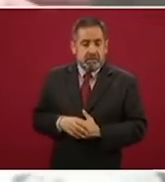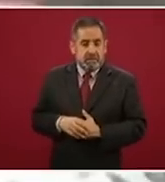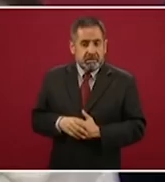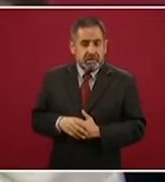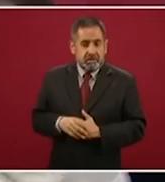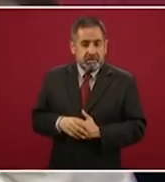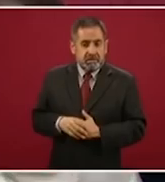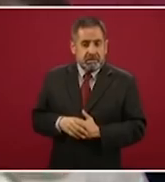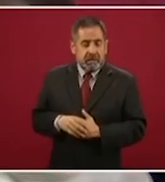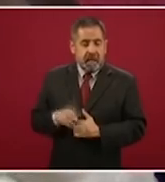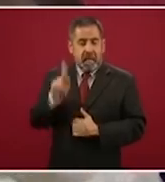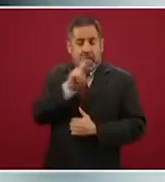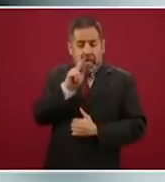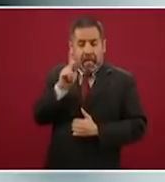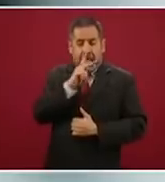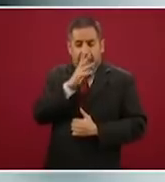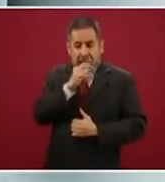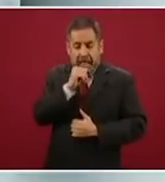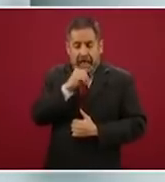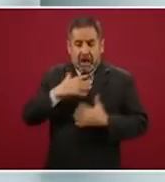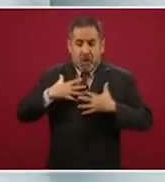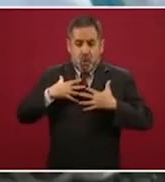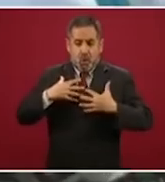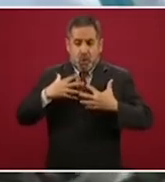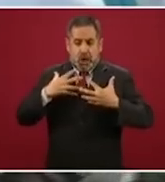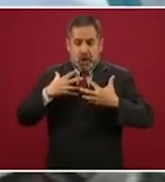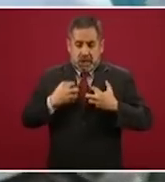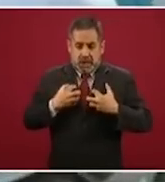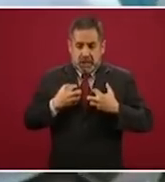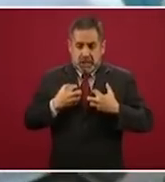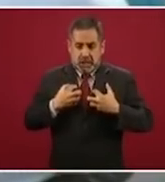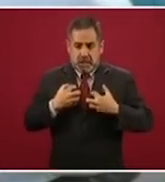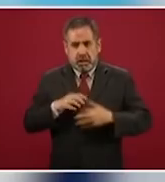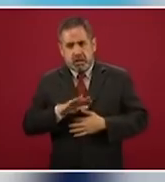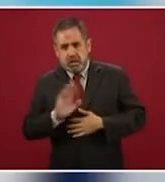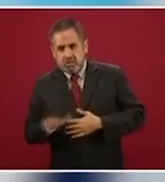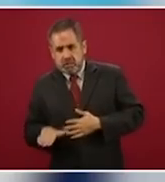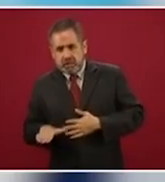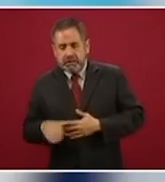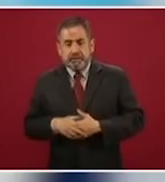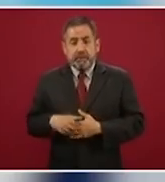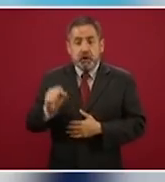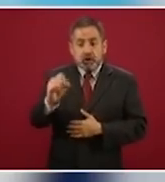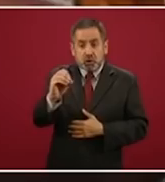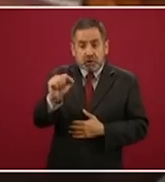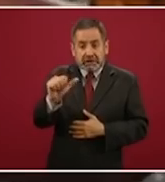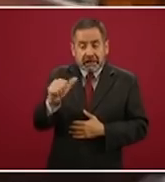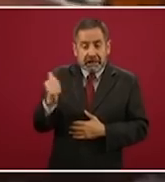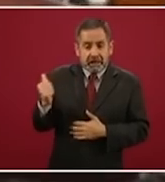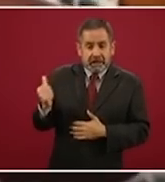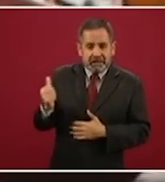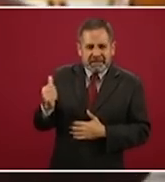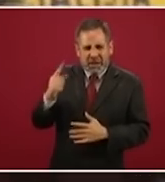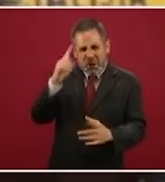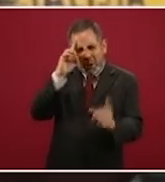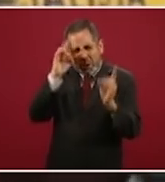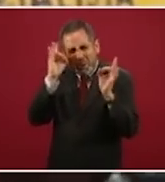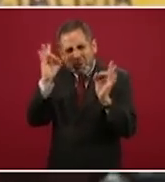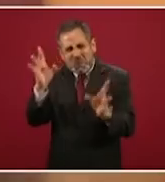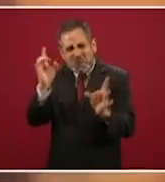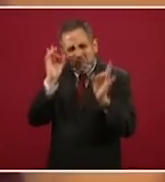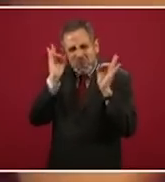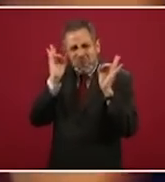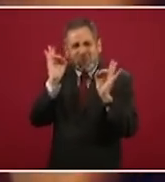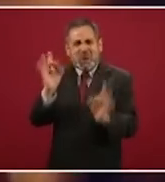intoxicaciones, asfixias, edema pulmonar y la muerte. Sosa cáustica. Ocasiona dolores de cabeza